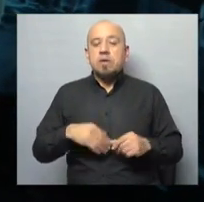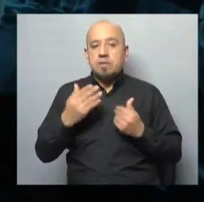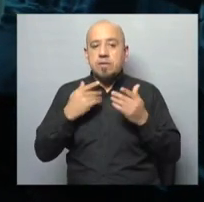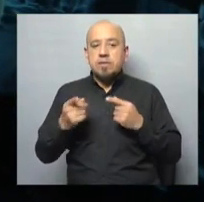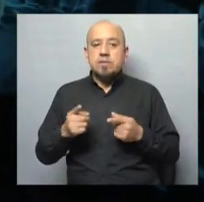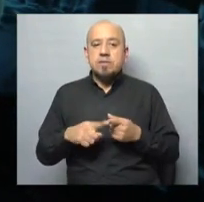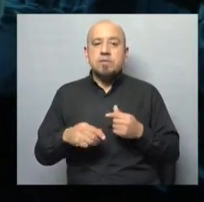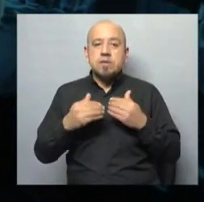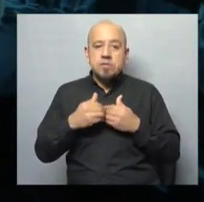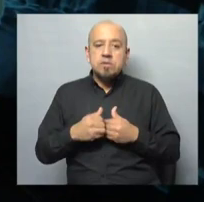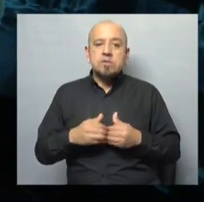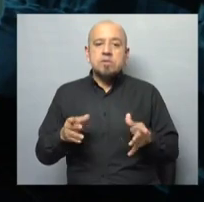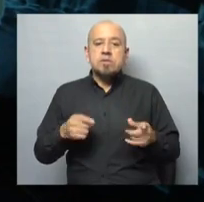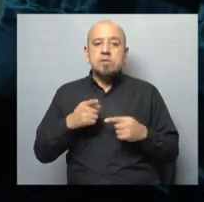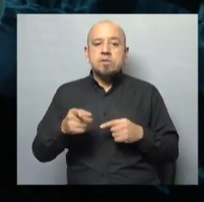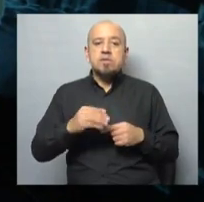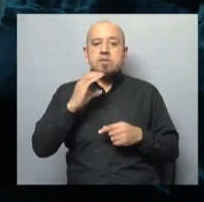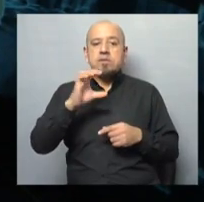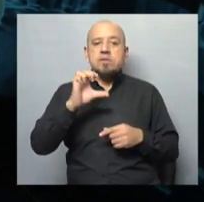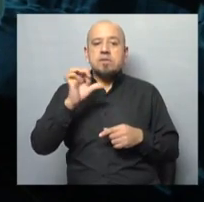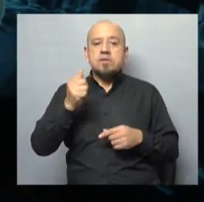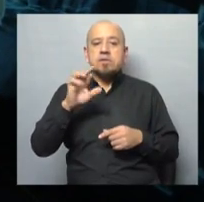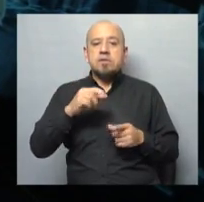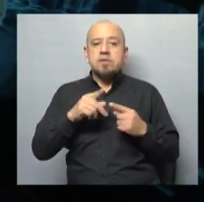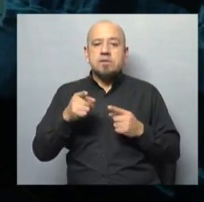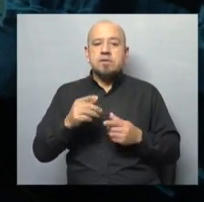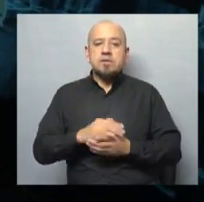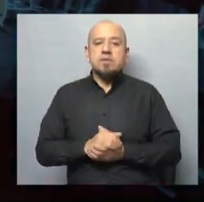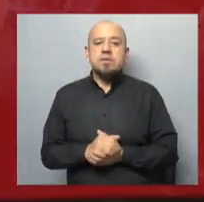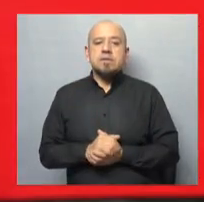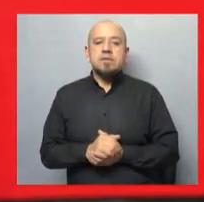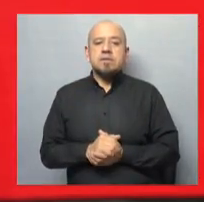y vamos a empezar con inglá turia césar tiene que viendo